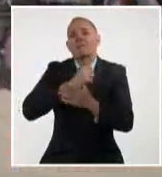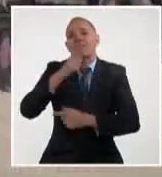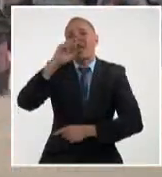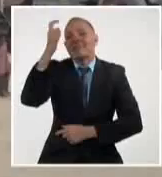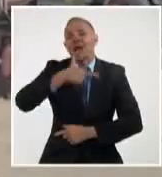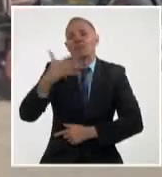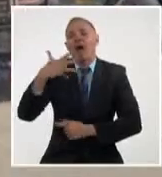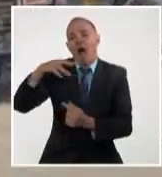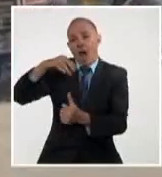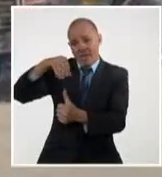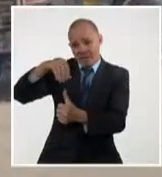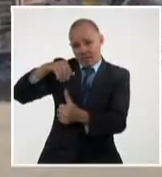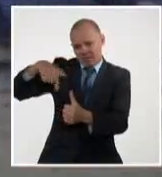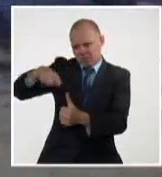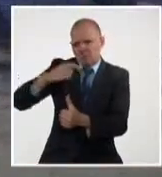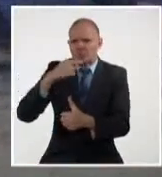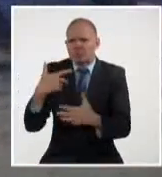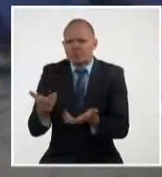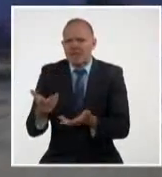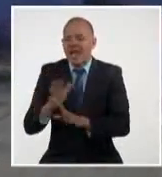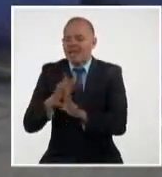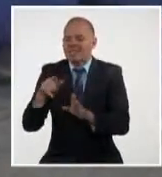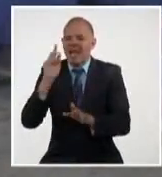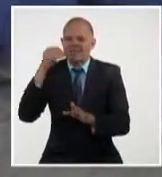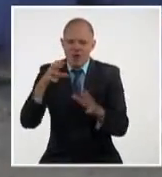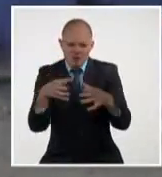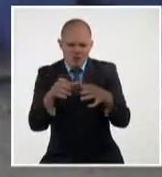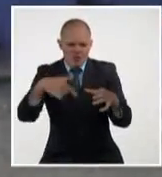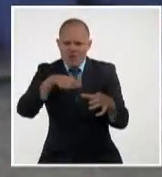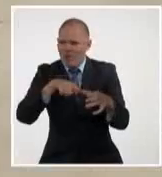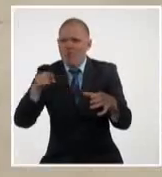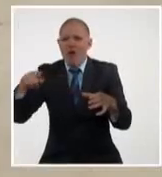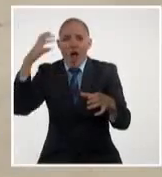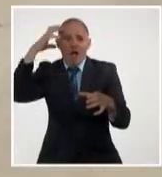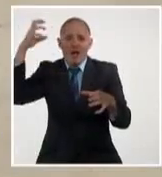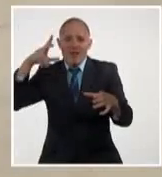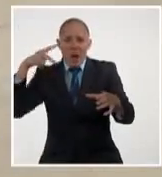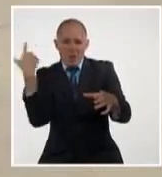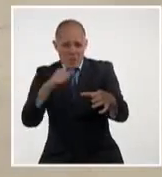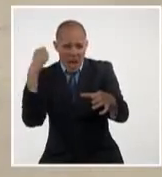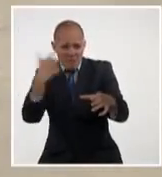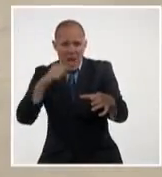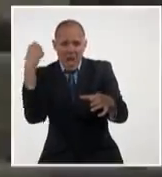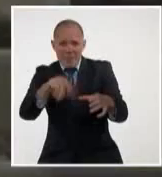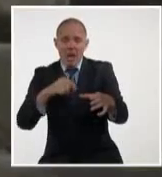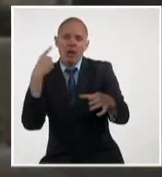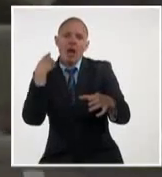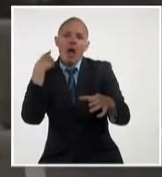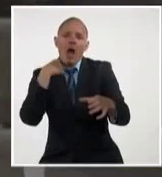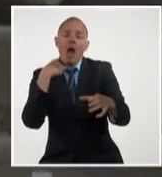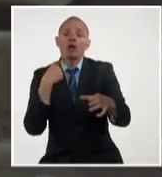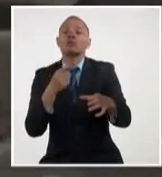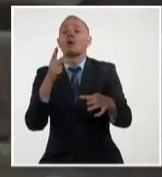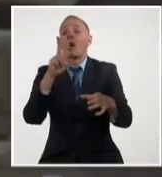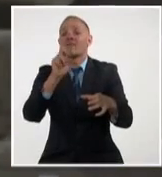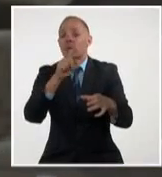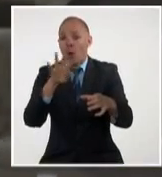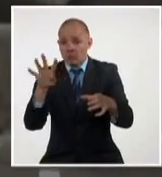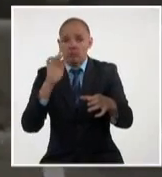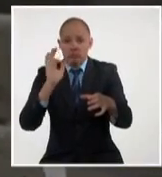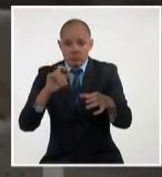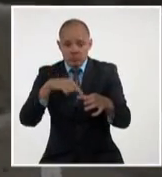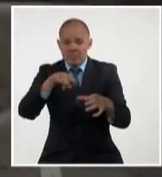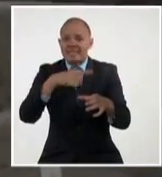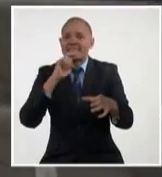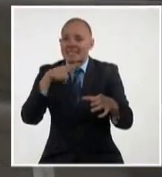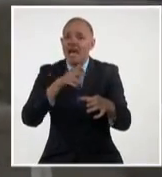de Nagorno-Karabaj anunciara su disolución a partir del 1 de enero de 2024, tras 3 décadas de conflicto